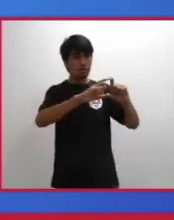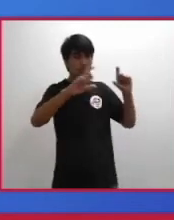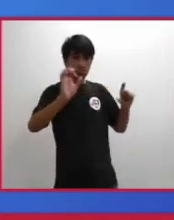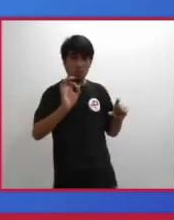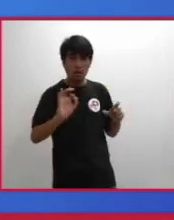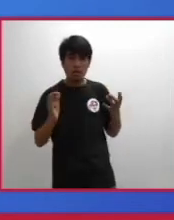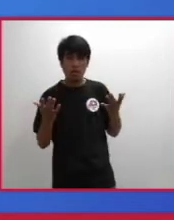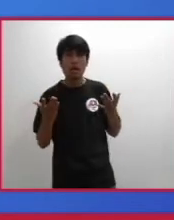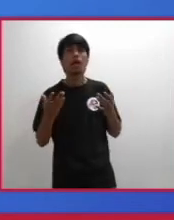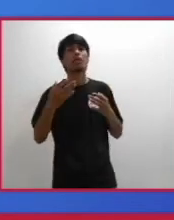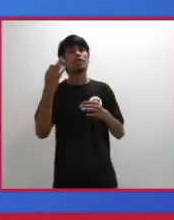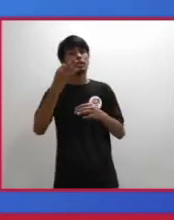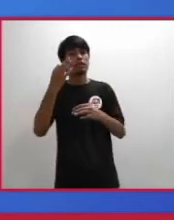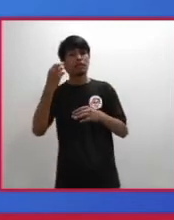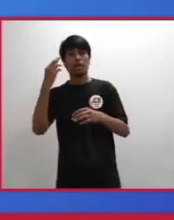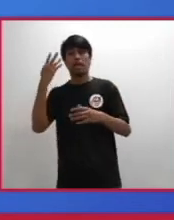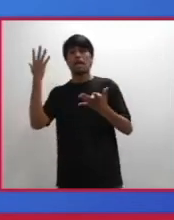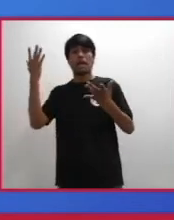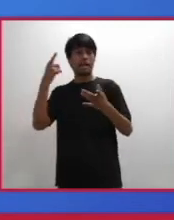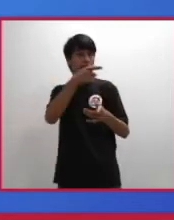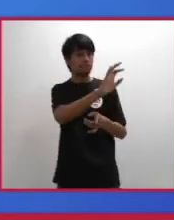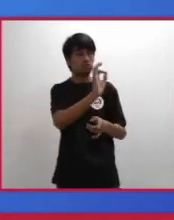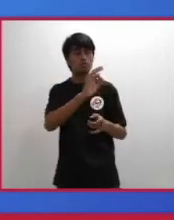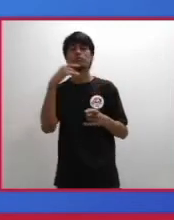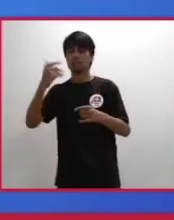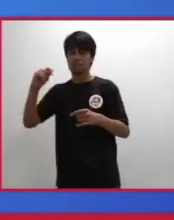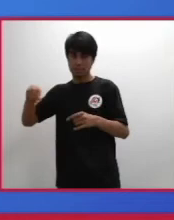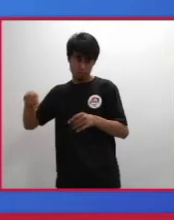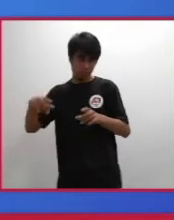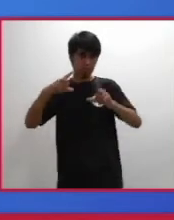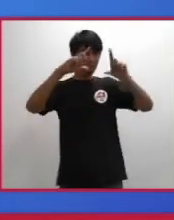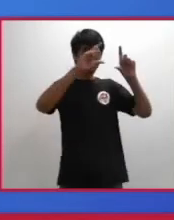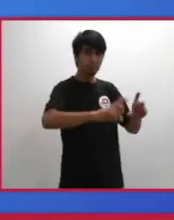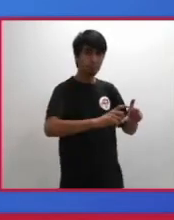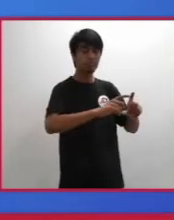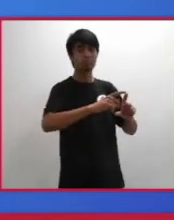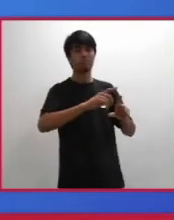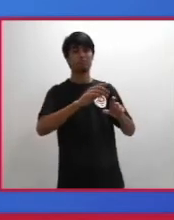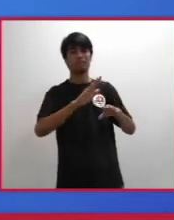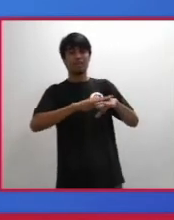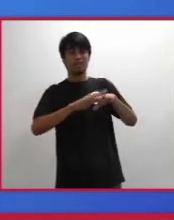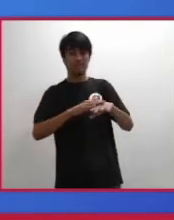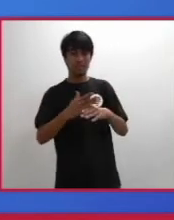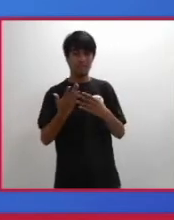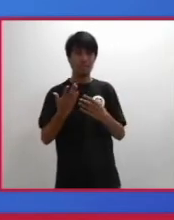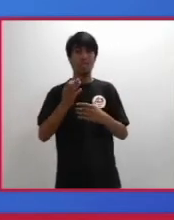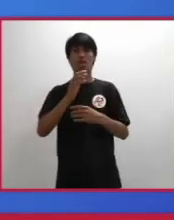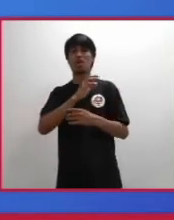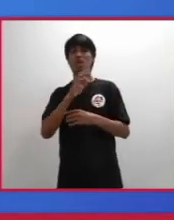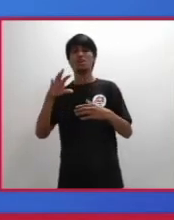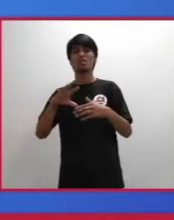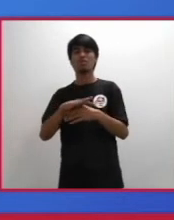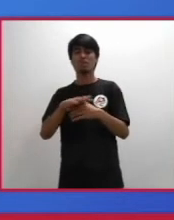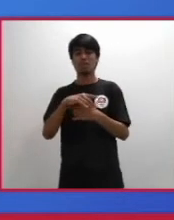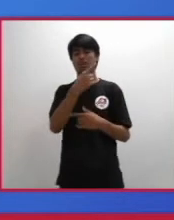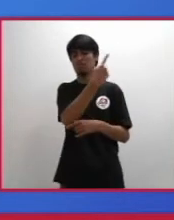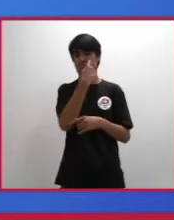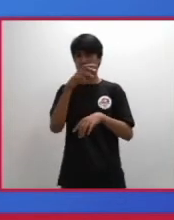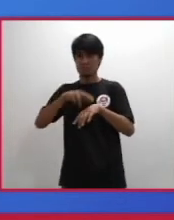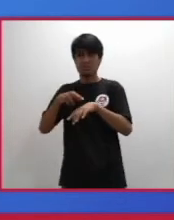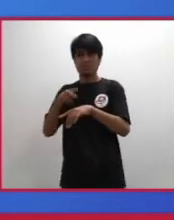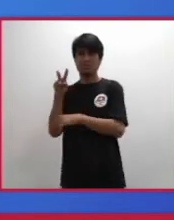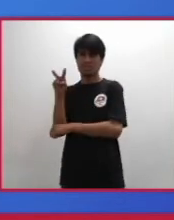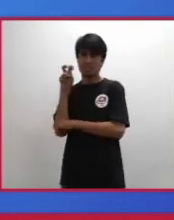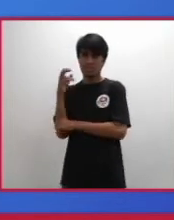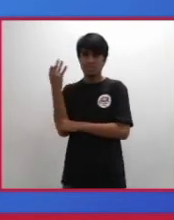paso seguro para las personas? Eso es, dependiendo de la situación, son preguntas que